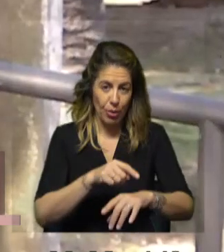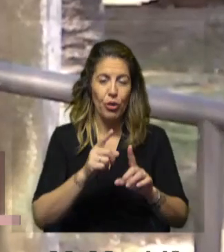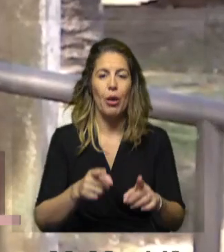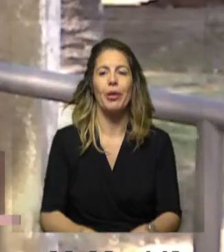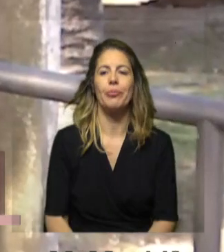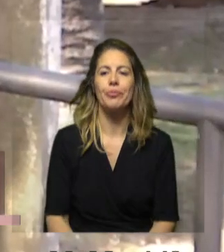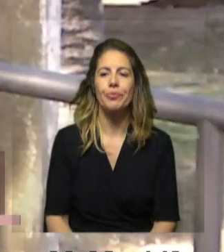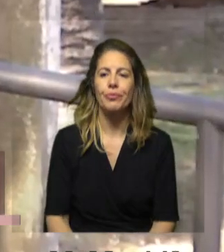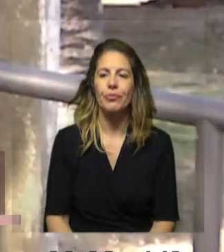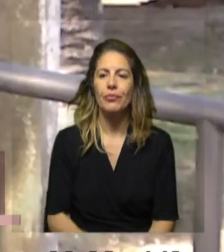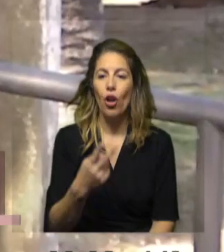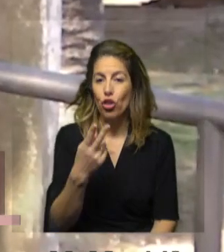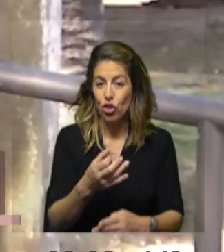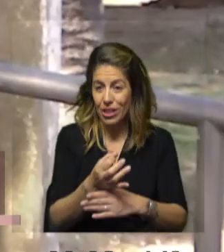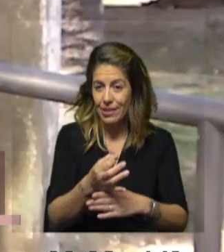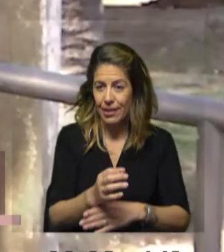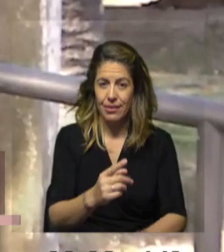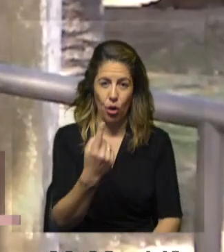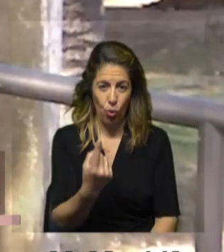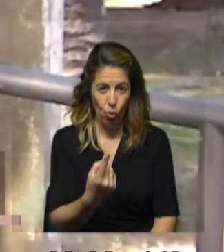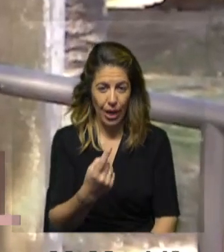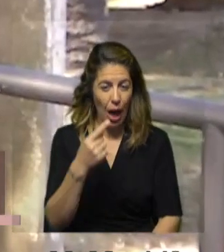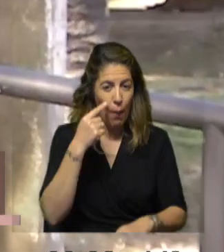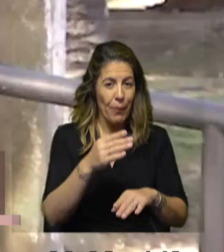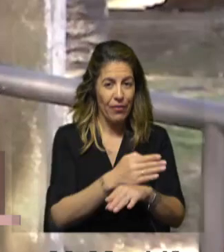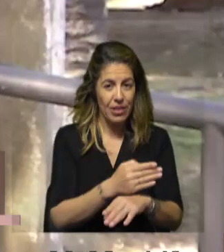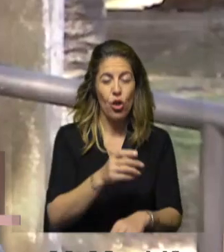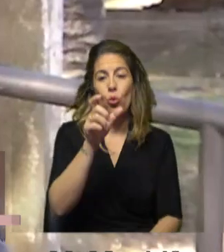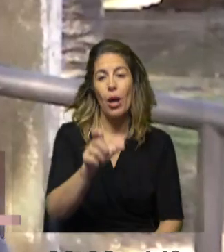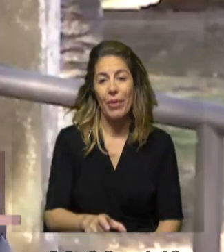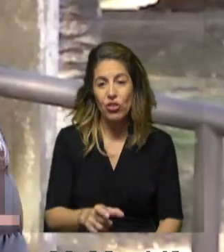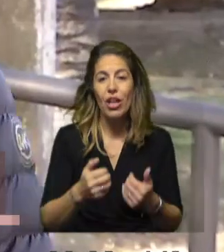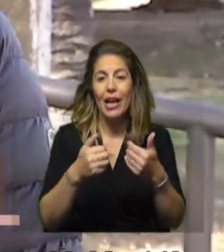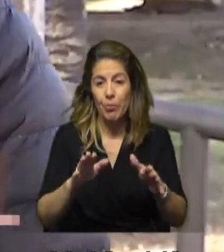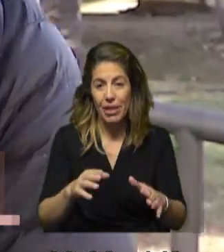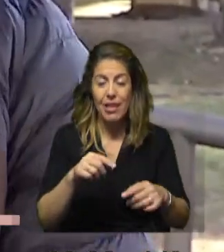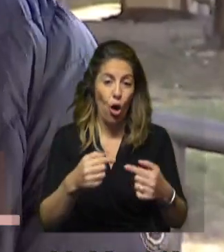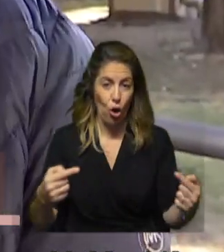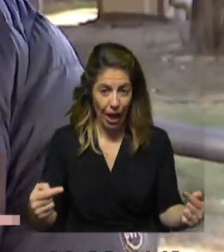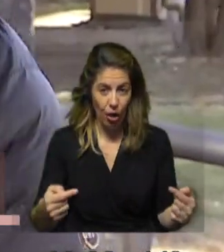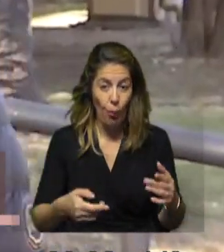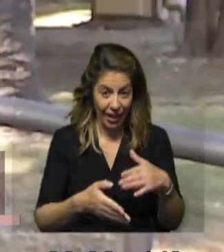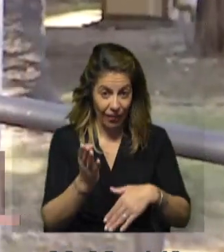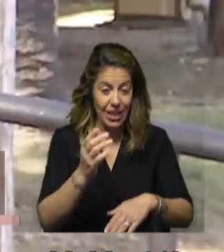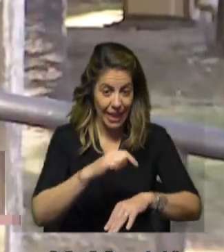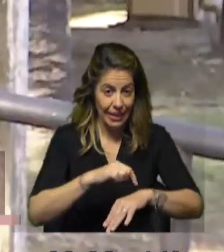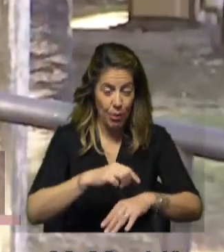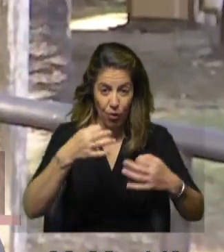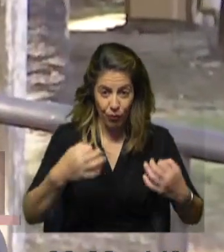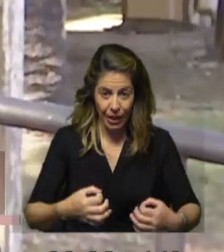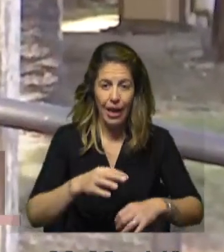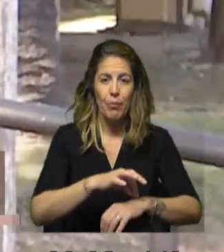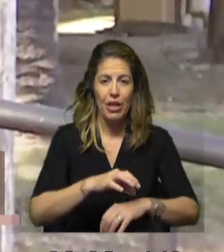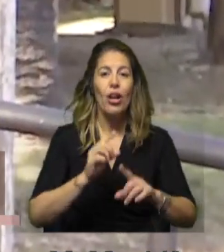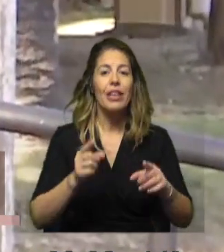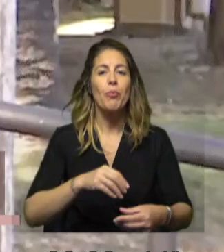tiene como dos enseñanzas. Una, por un lado, la de la prevención, una persona que si empieza con algo para que vaya a tiempo, pero también para el familiar,